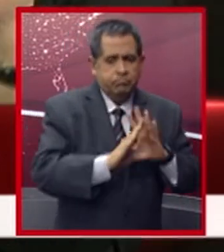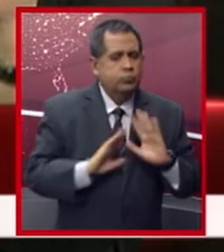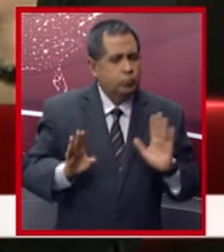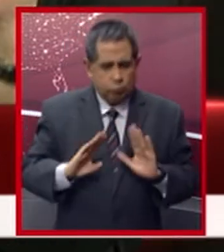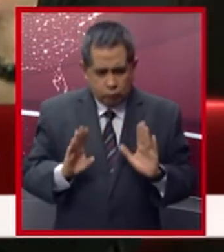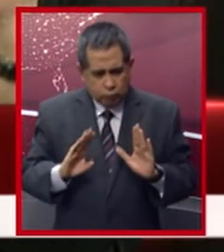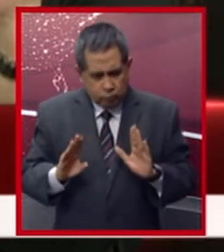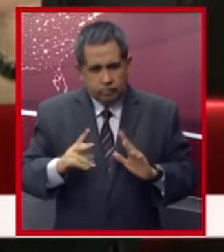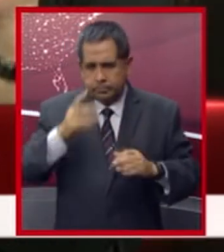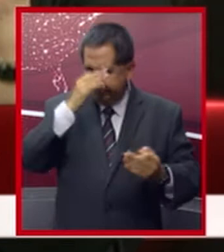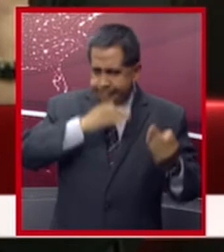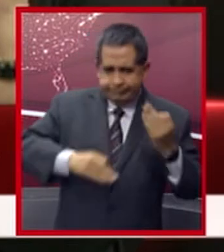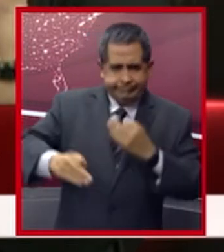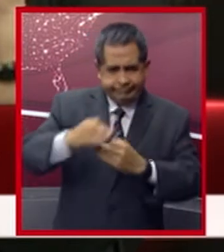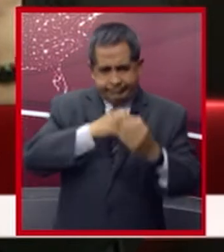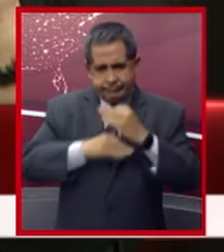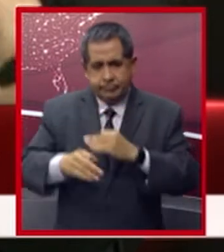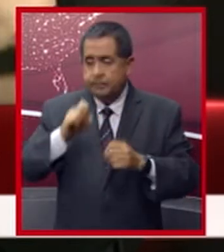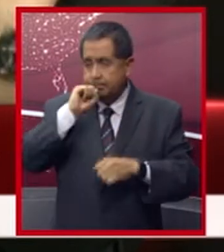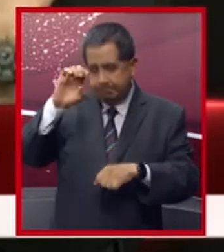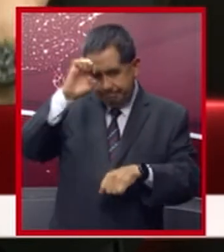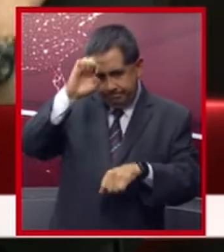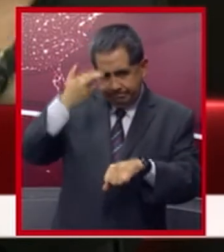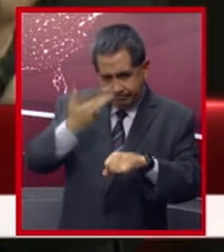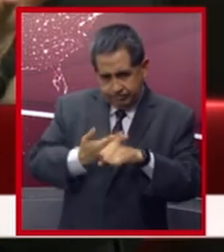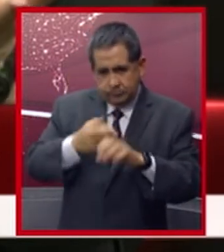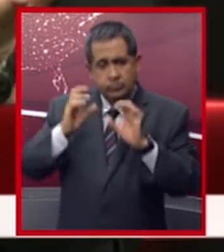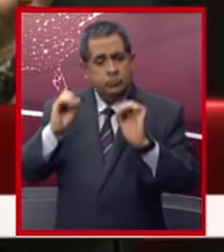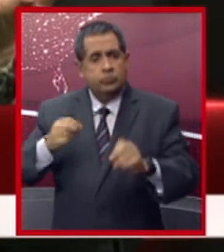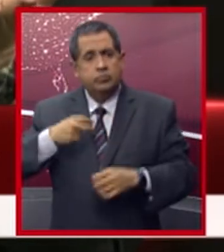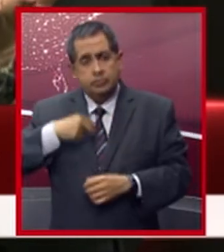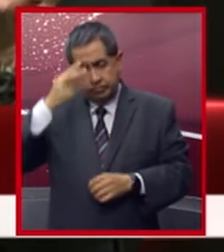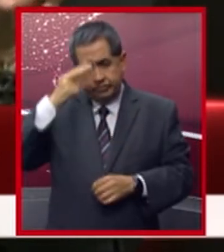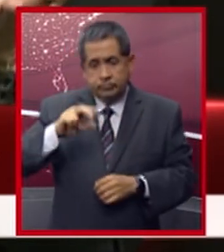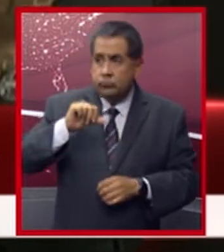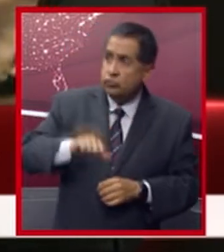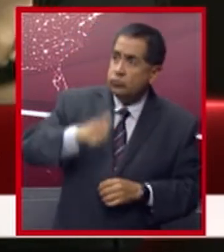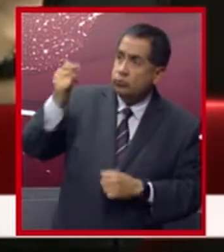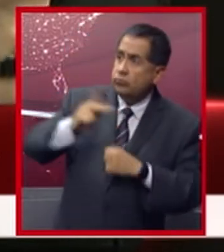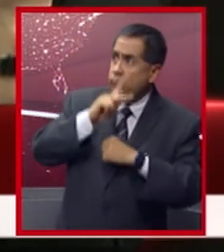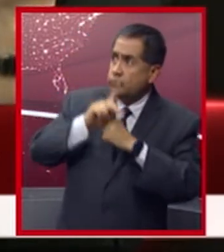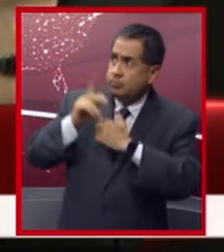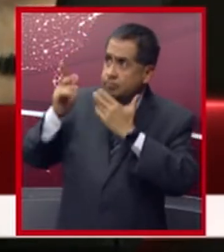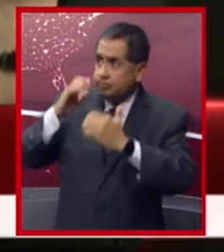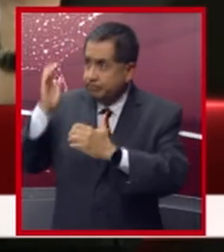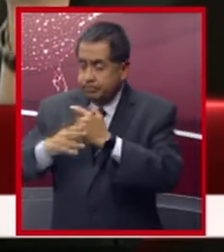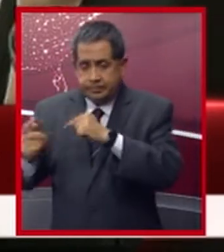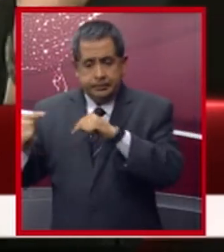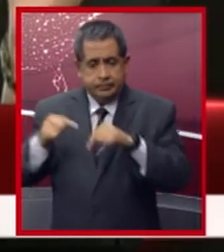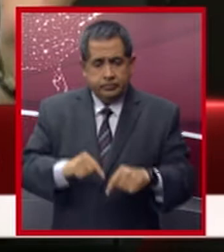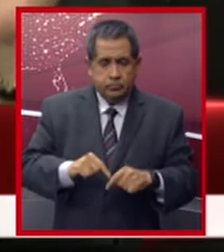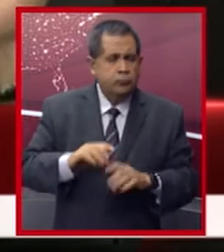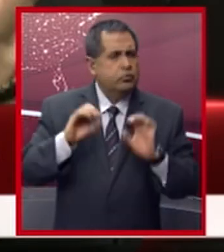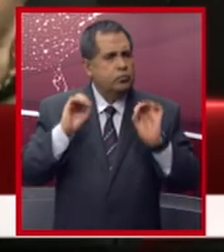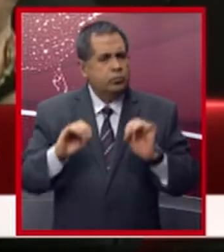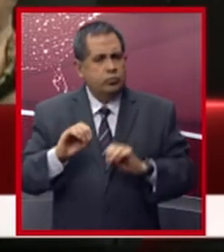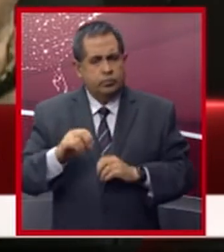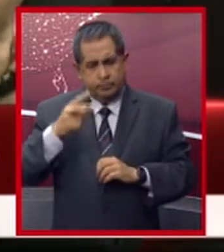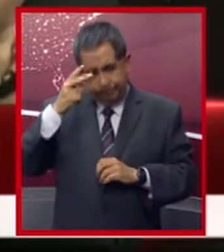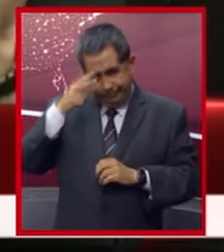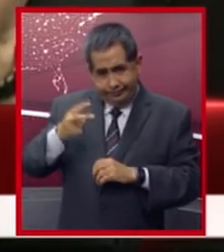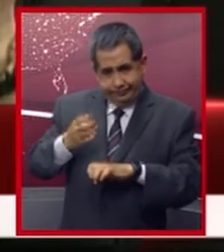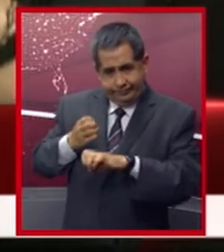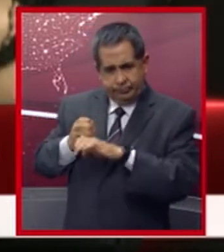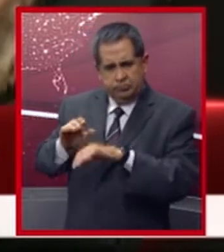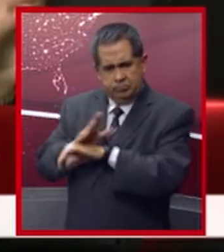que vienen de Estados Unidos, son para los extranjeros o los mexicanos que estudian en otros países, pero también para los que migran de un estado de la República